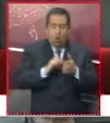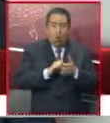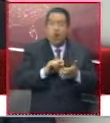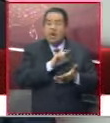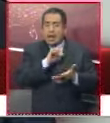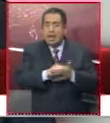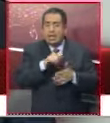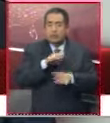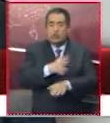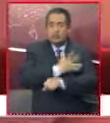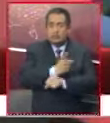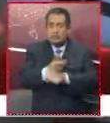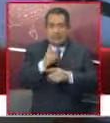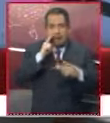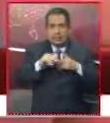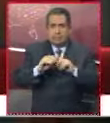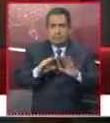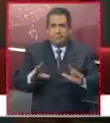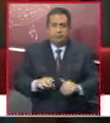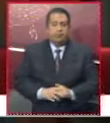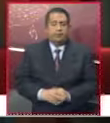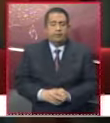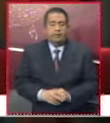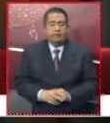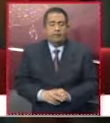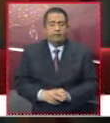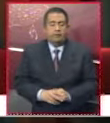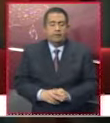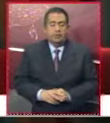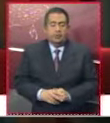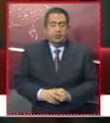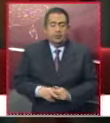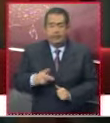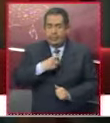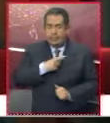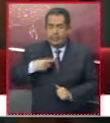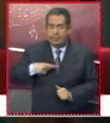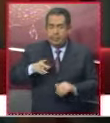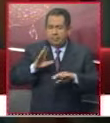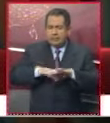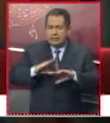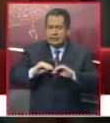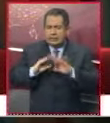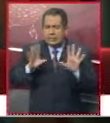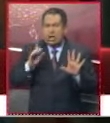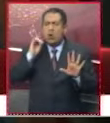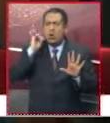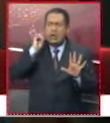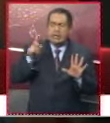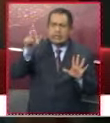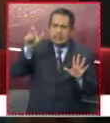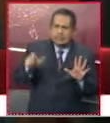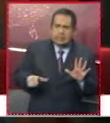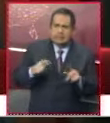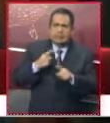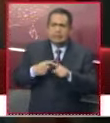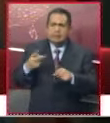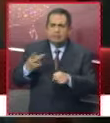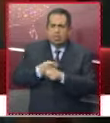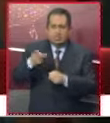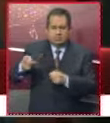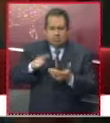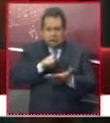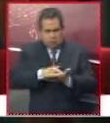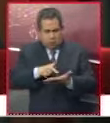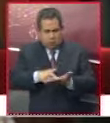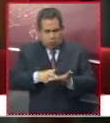General de Transparencia. Se debe definir con mayor claridad sus alcances y cómo daremos